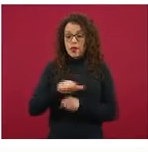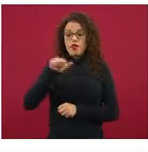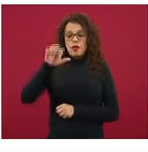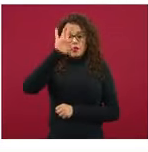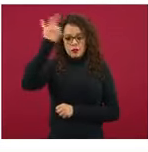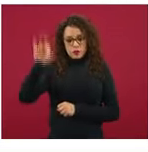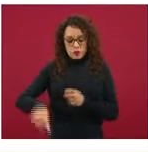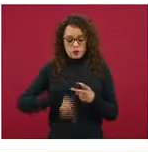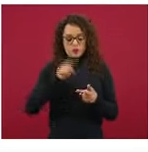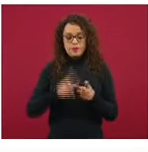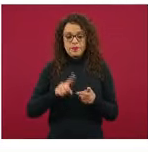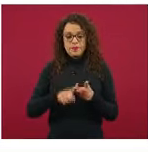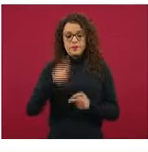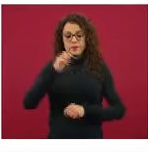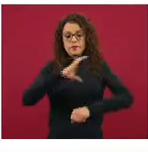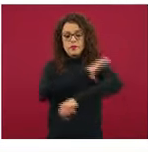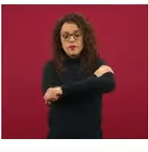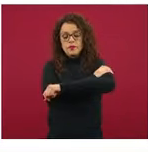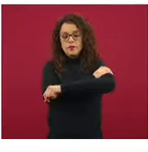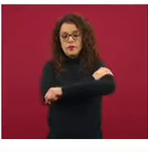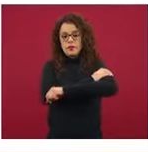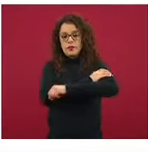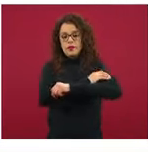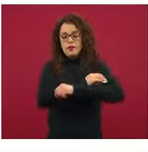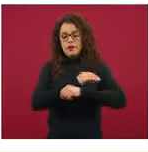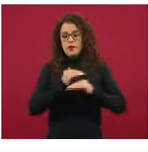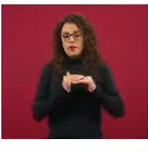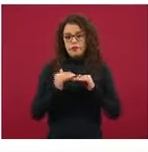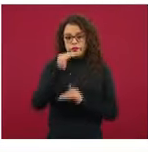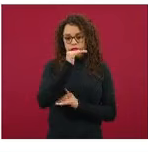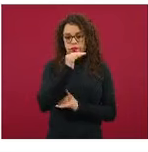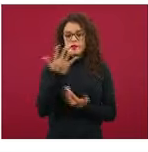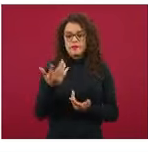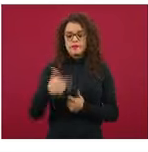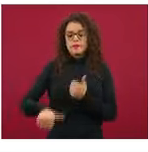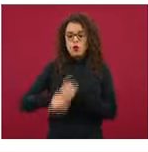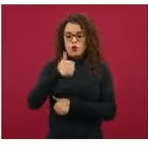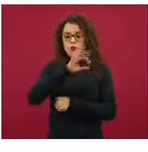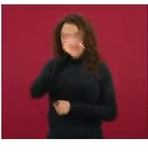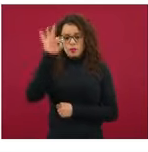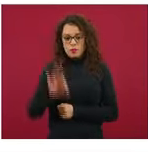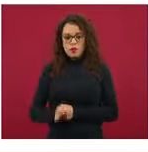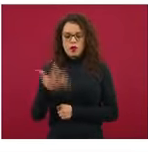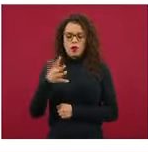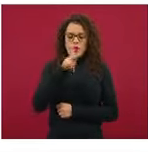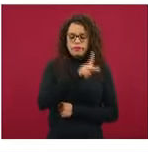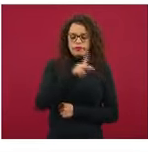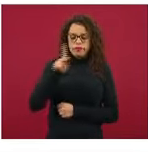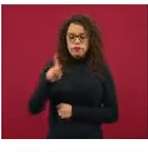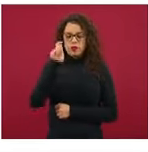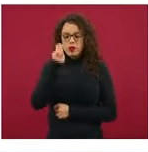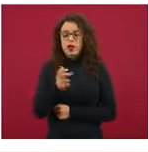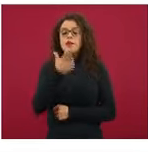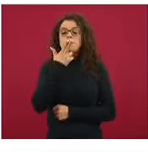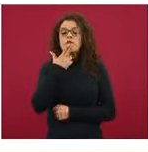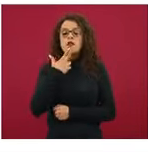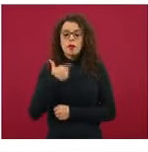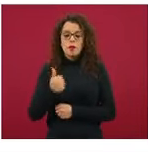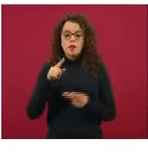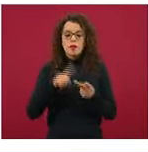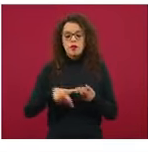la hipertensión en un 11%, y prácticamente compartiendo porcentajes similares la diabetes y